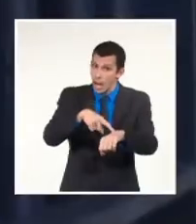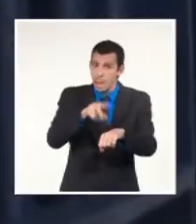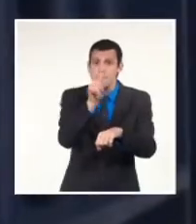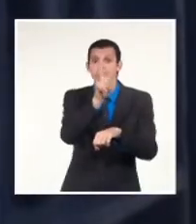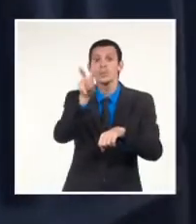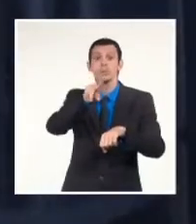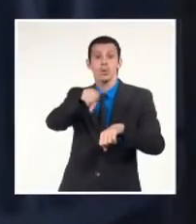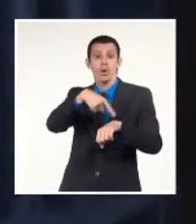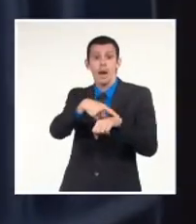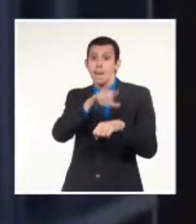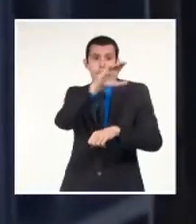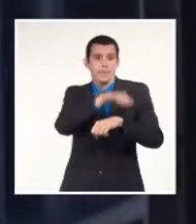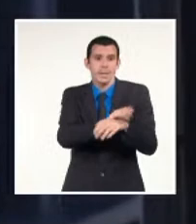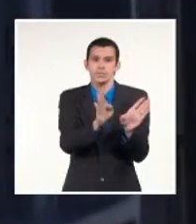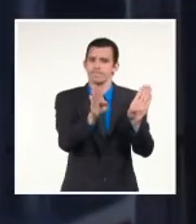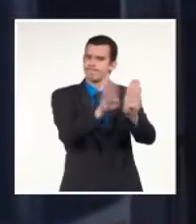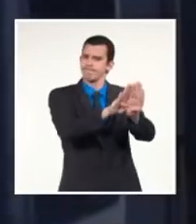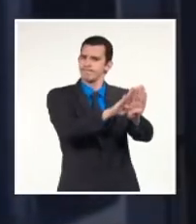celda.